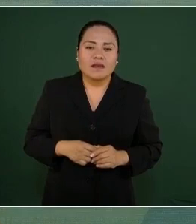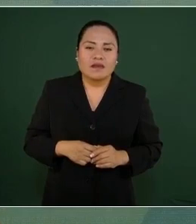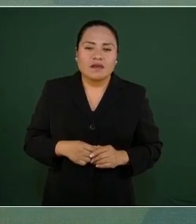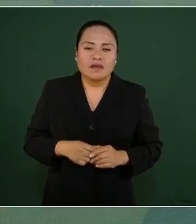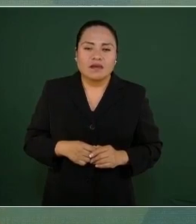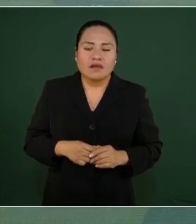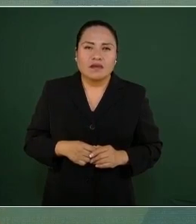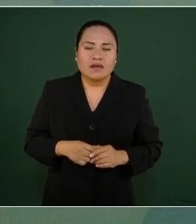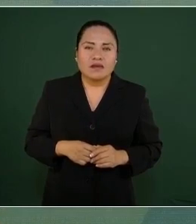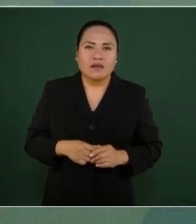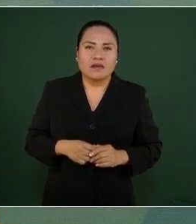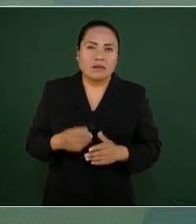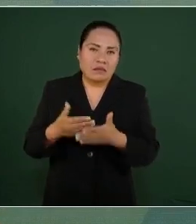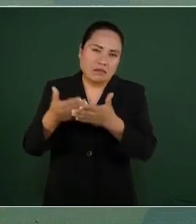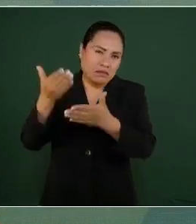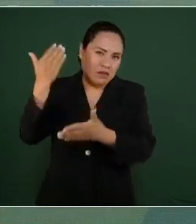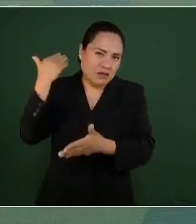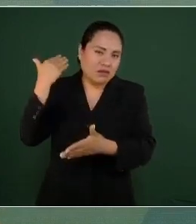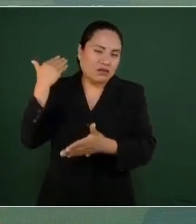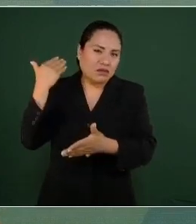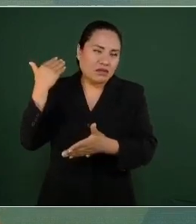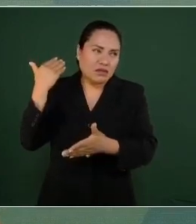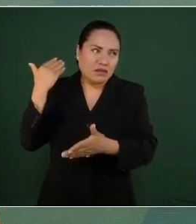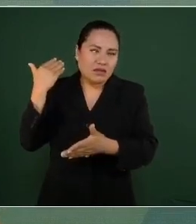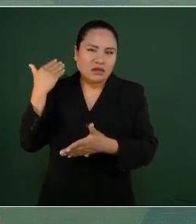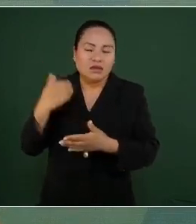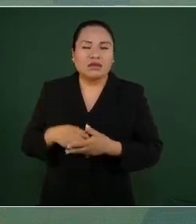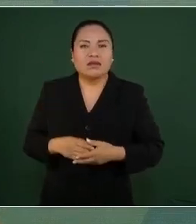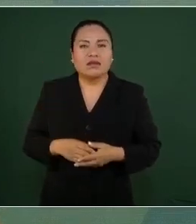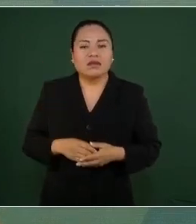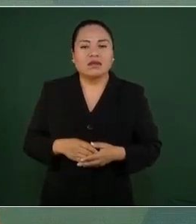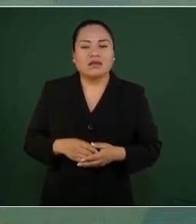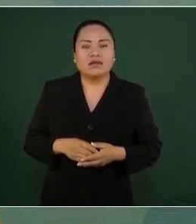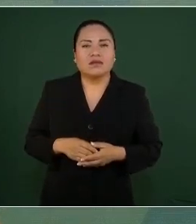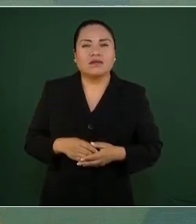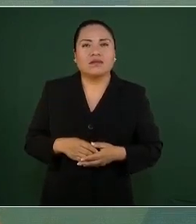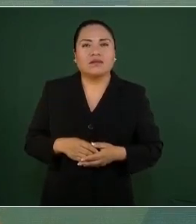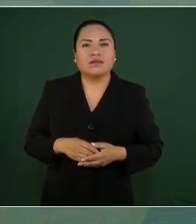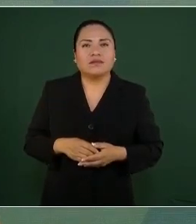No, todavía, que tiene centros,